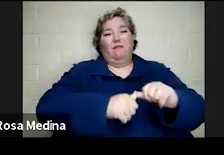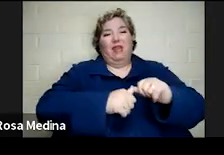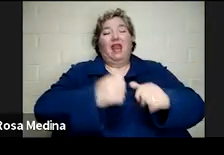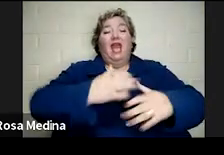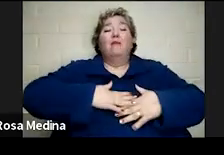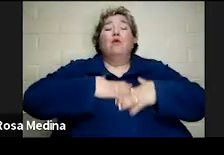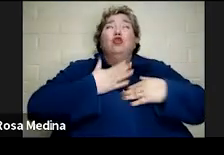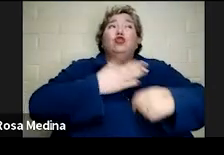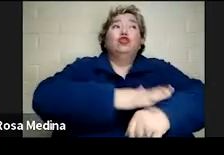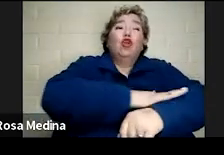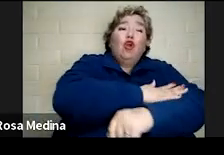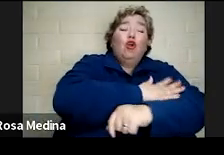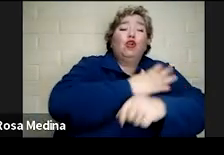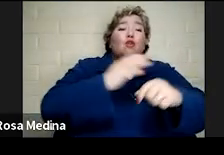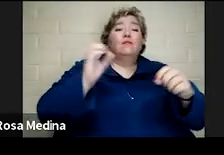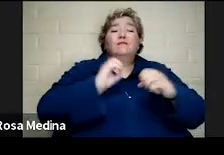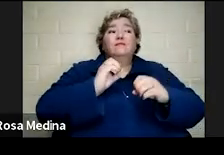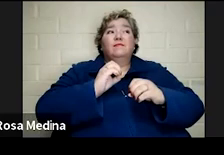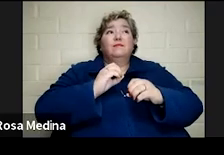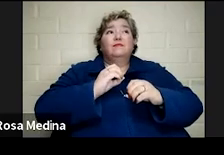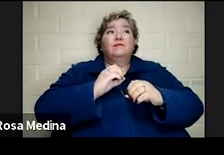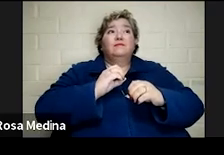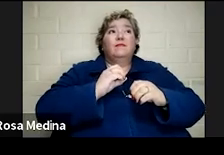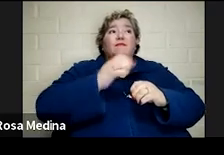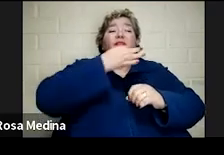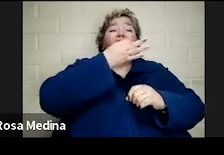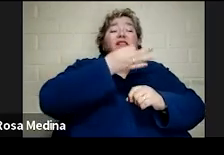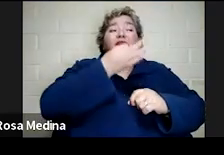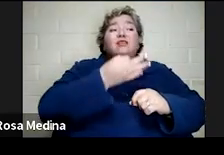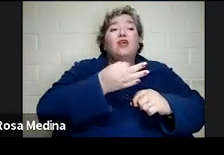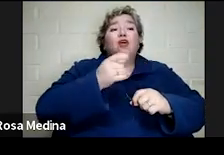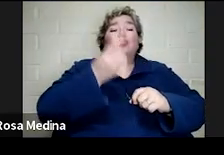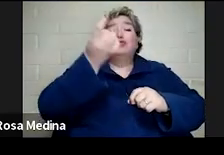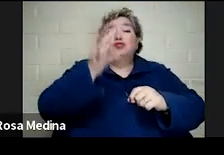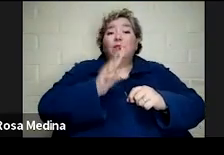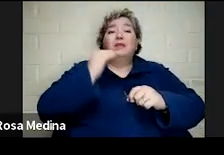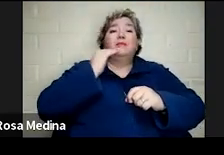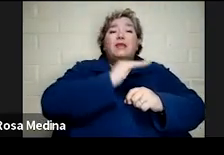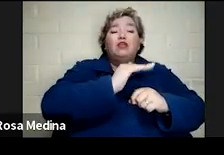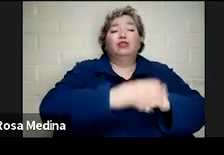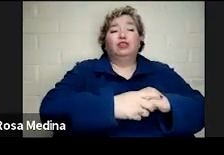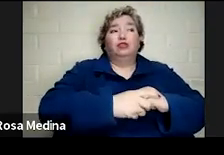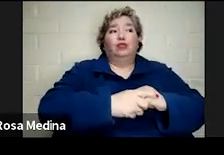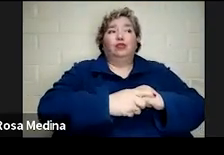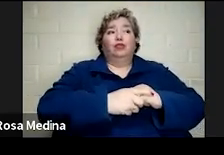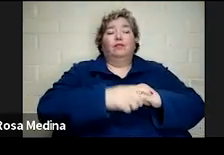comportamiento, hacer recomendaciones para intervención específica para él o